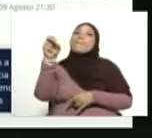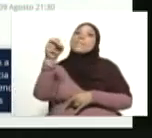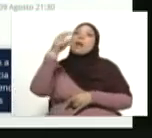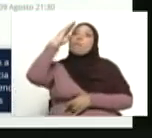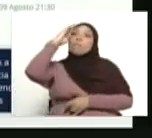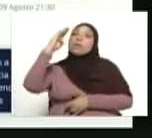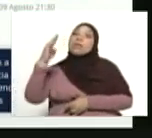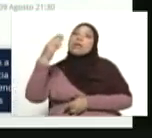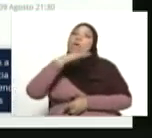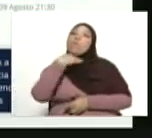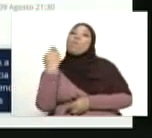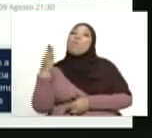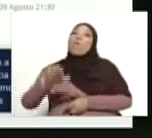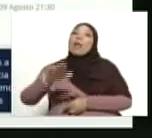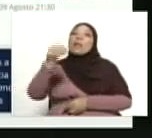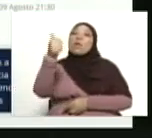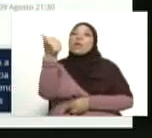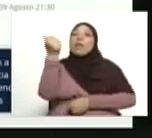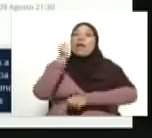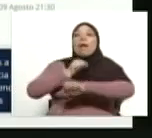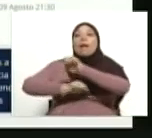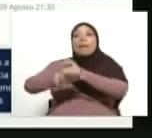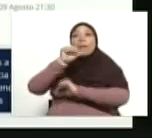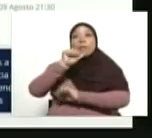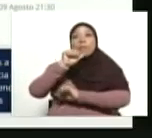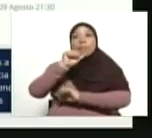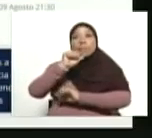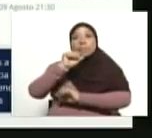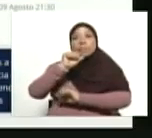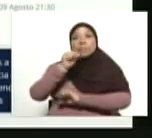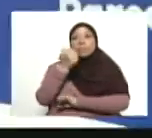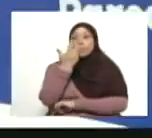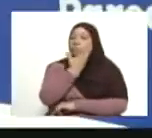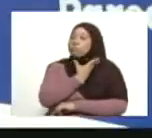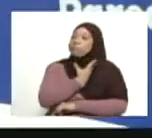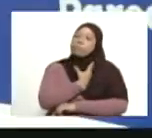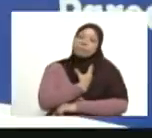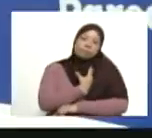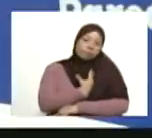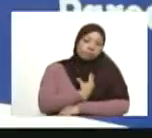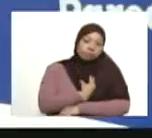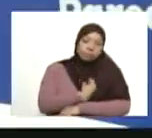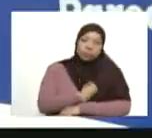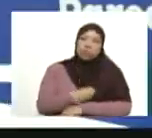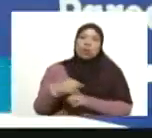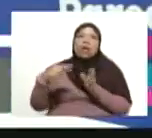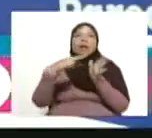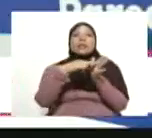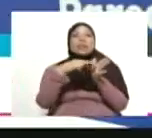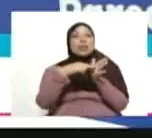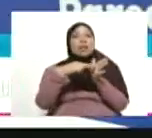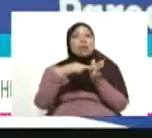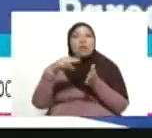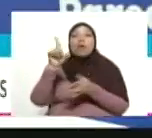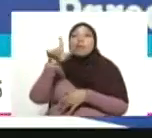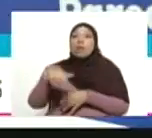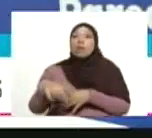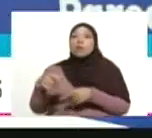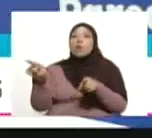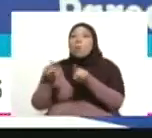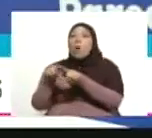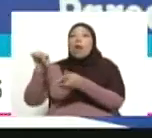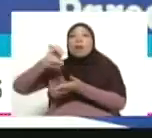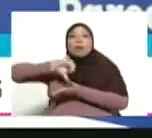soldados muertos y 10 heridos. Lamentable, condenamos el atentado terrorista en Siria, condenamos el atentado terrorista en